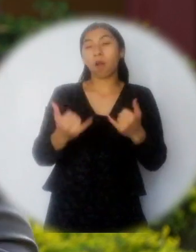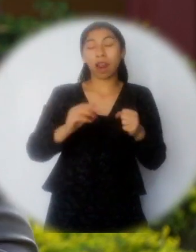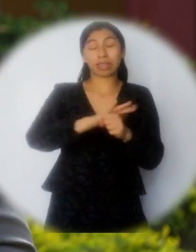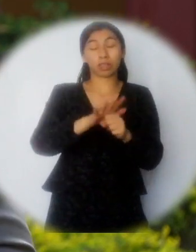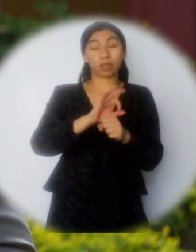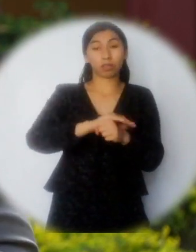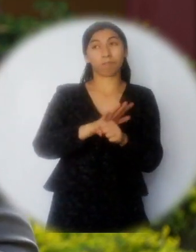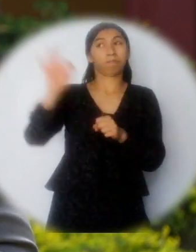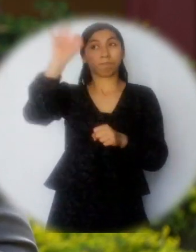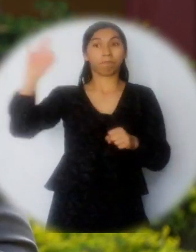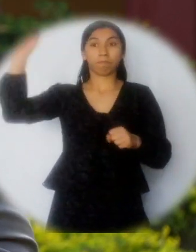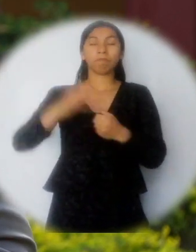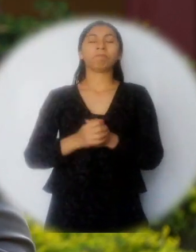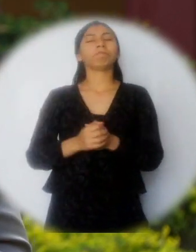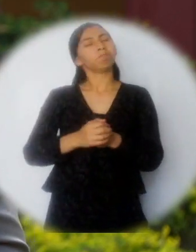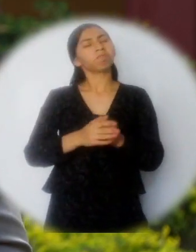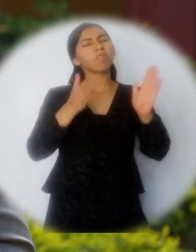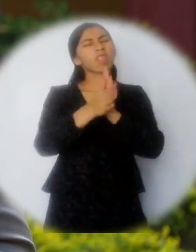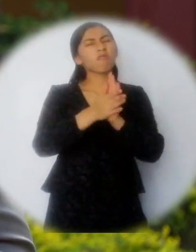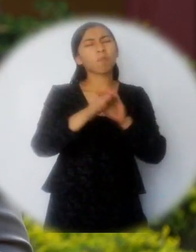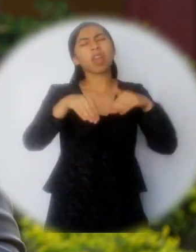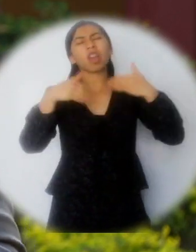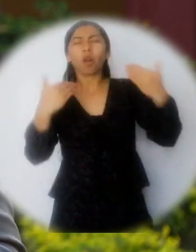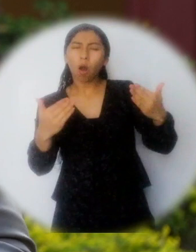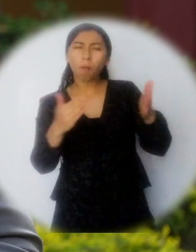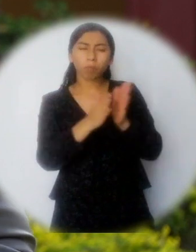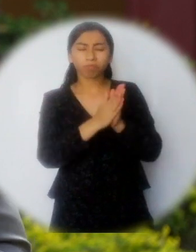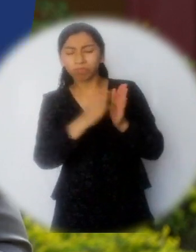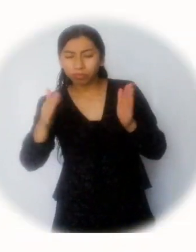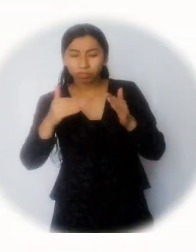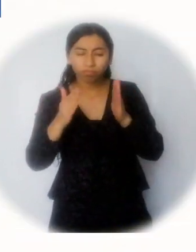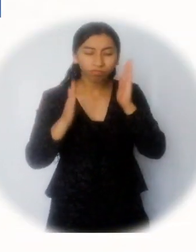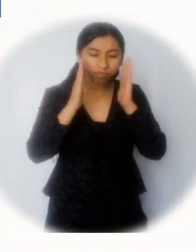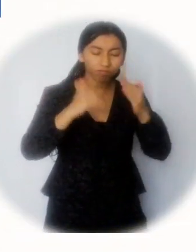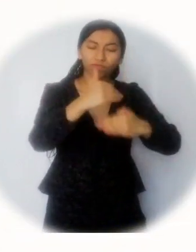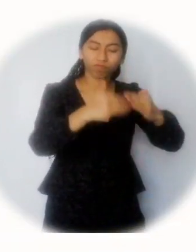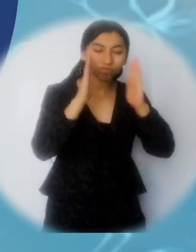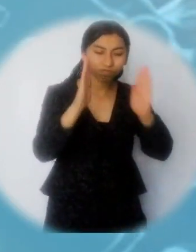pandemia que ocurre actualmente en nuestro país. En el siguiente informe les contamos cómo avanza este proceso.